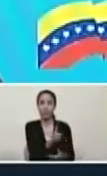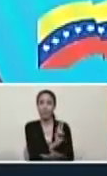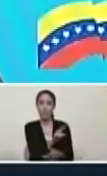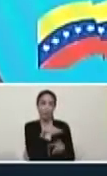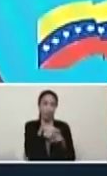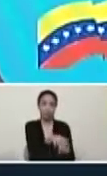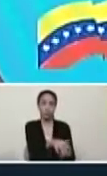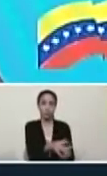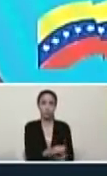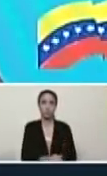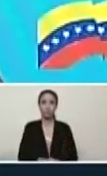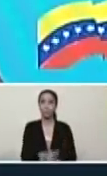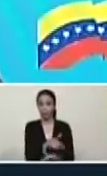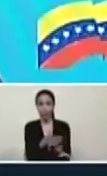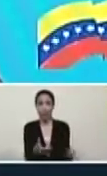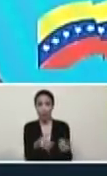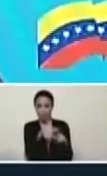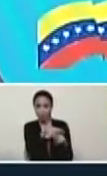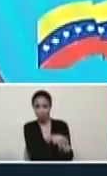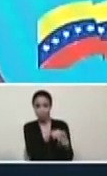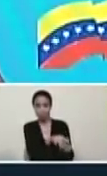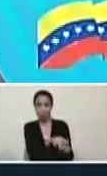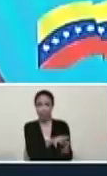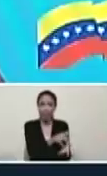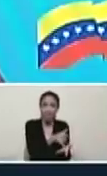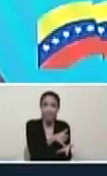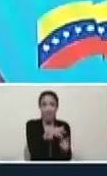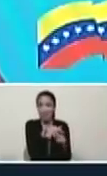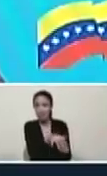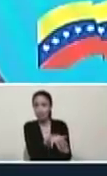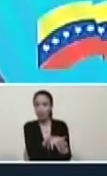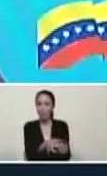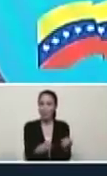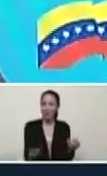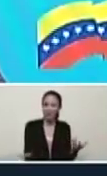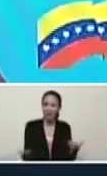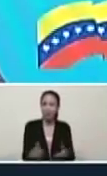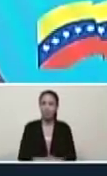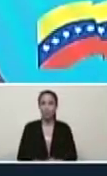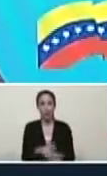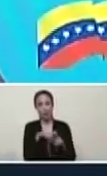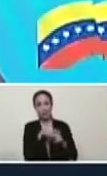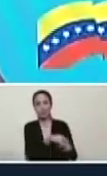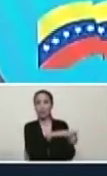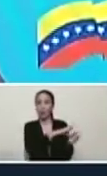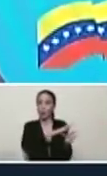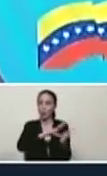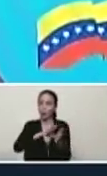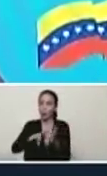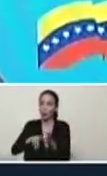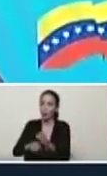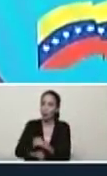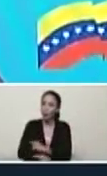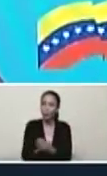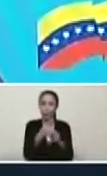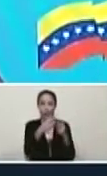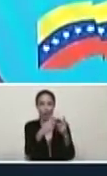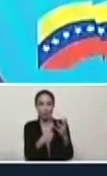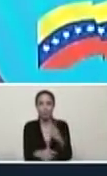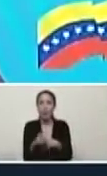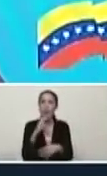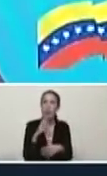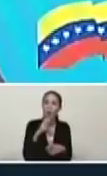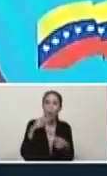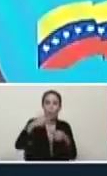pretende. Rendir a Venezuela para colonizarnos y robar las riquezas que le pertenecen al